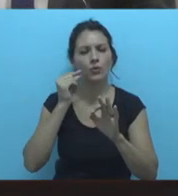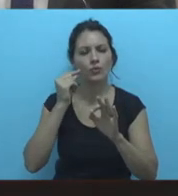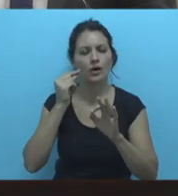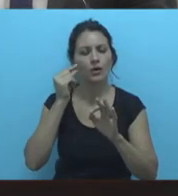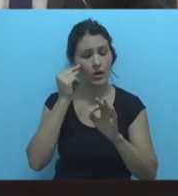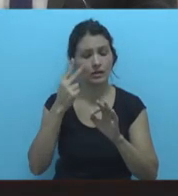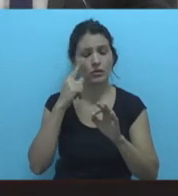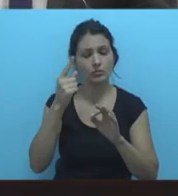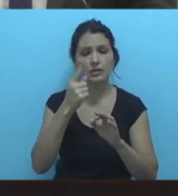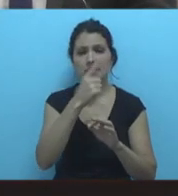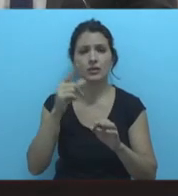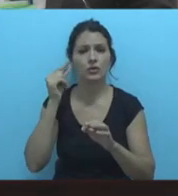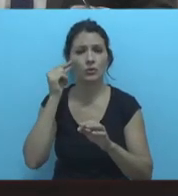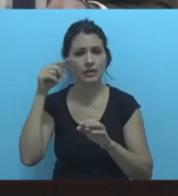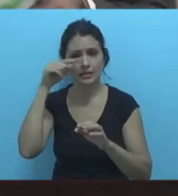42.197, diputado